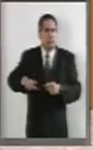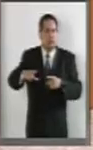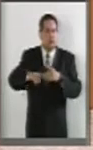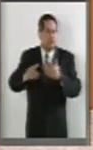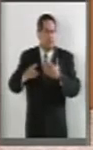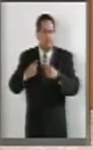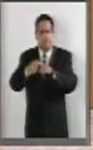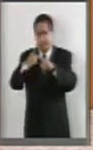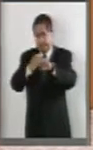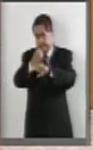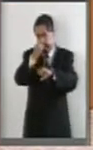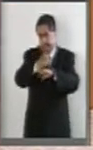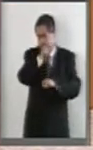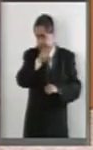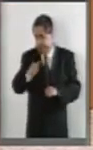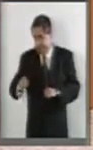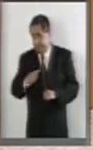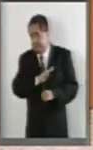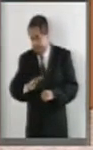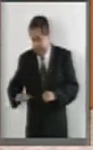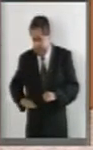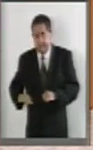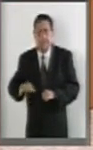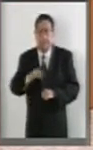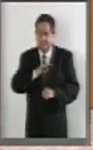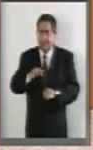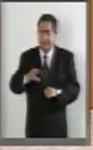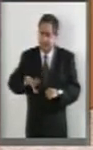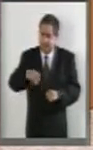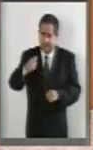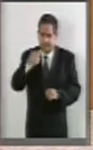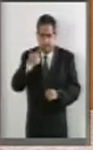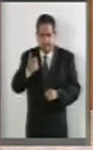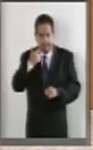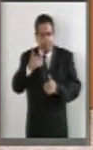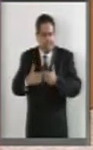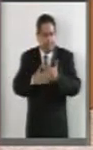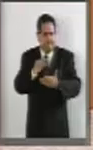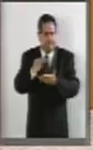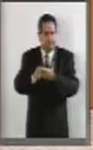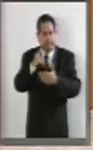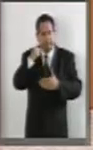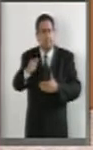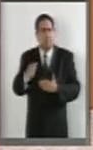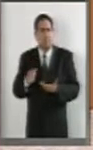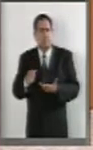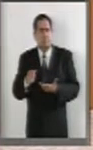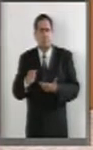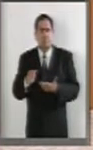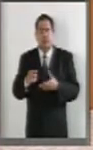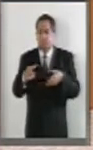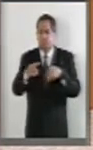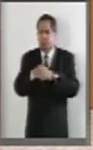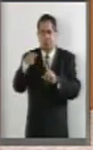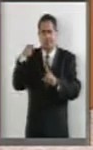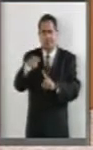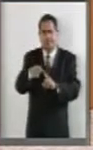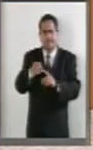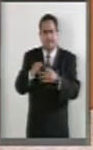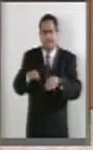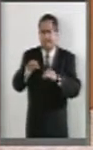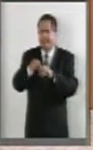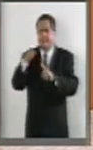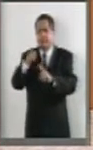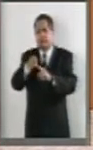o los gobiernos municipales podamos hacer un esfuerzo de tal manera que podamos de manera específica y de manera